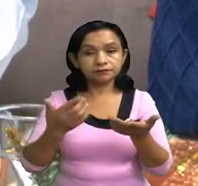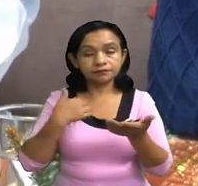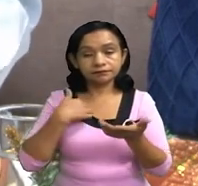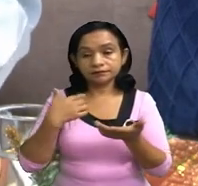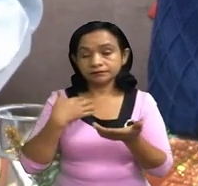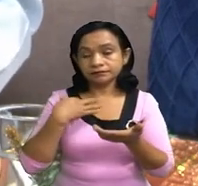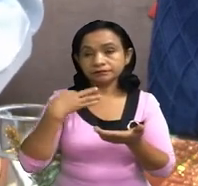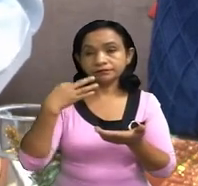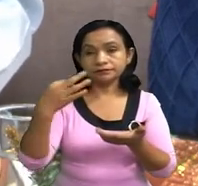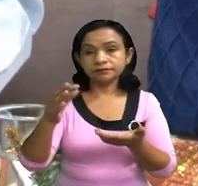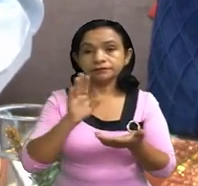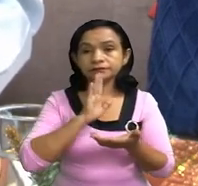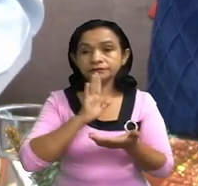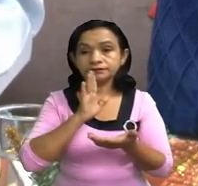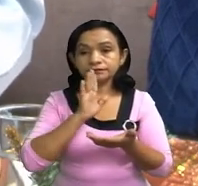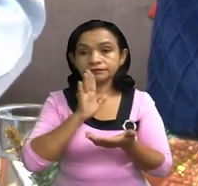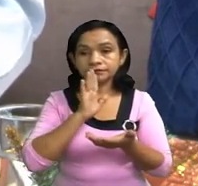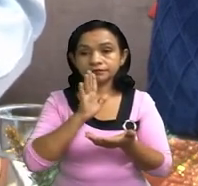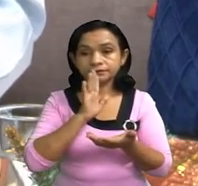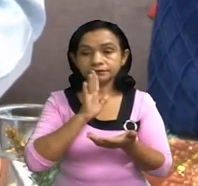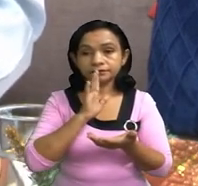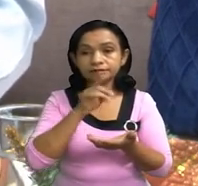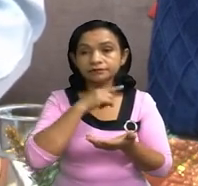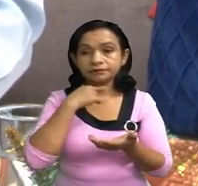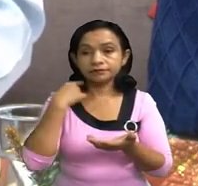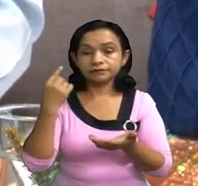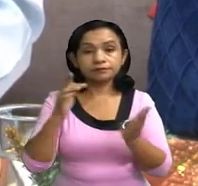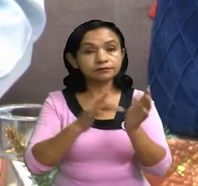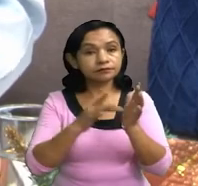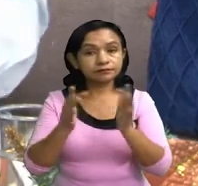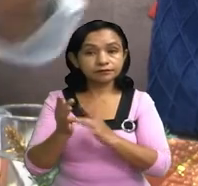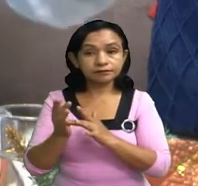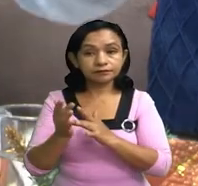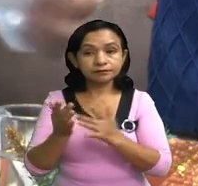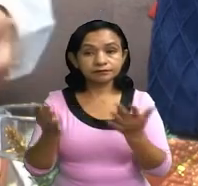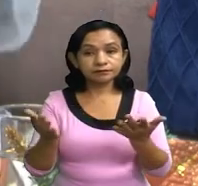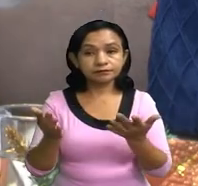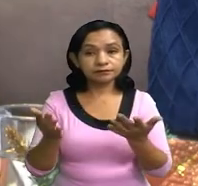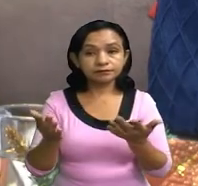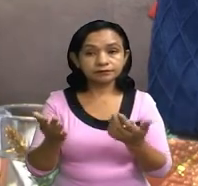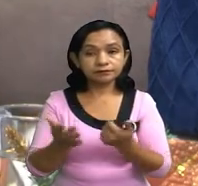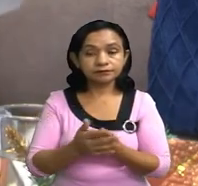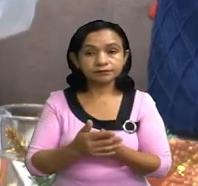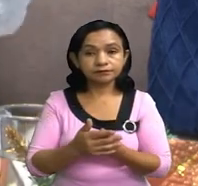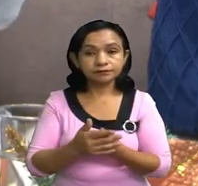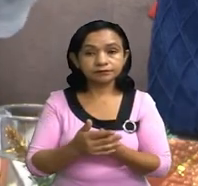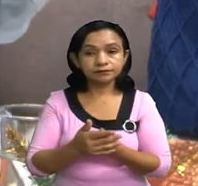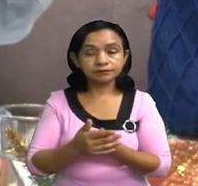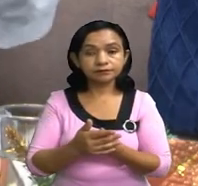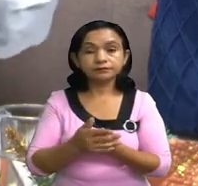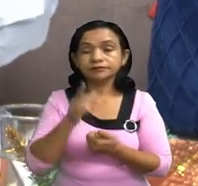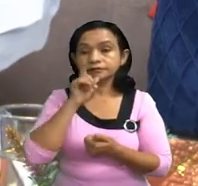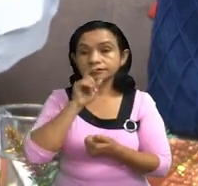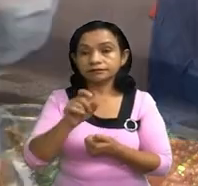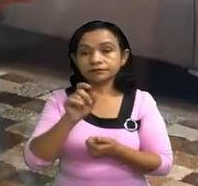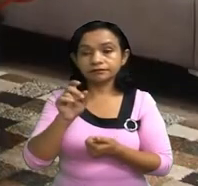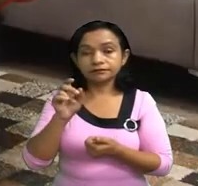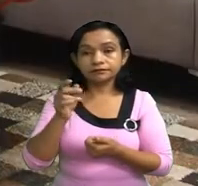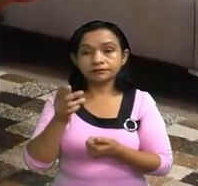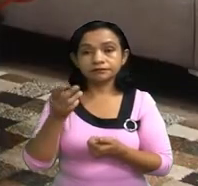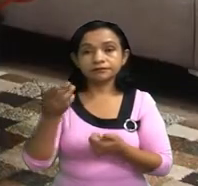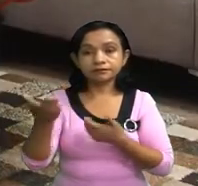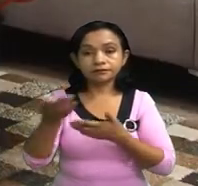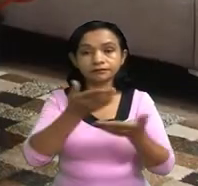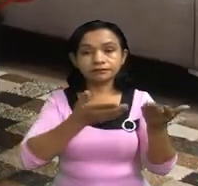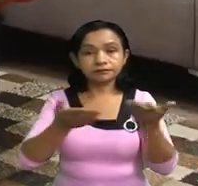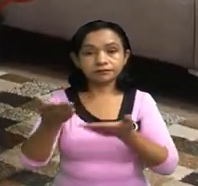inviten para hablar de la verdad de Cristo. Y entonces me invitan y les ha gustado muchísimo, donde he ido a